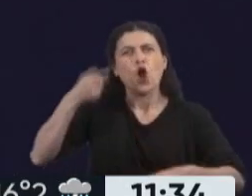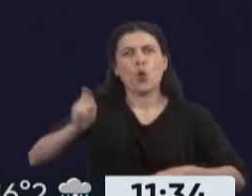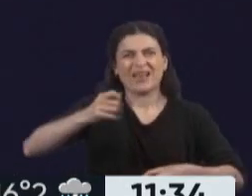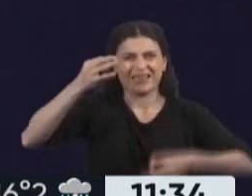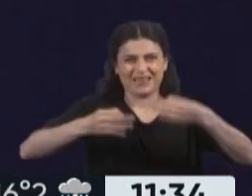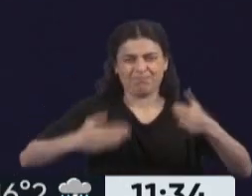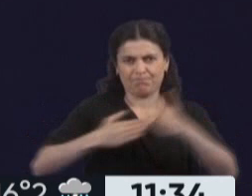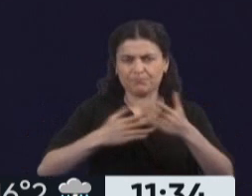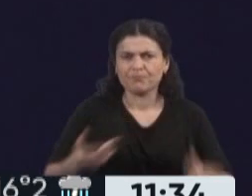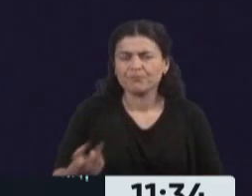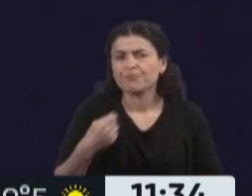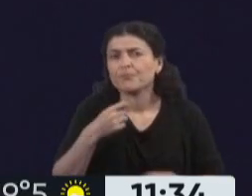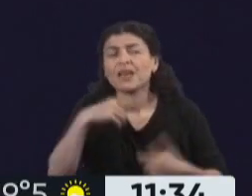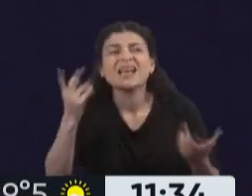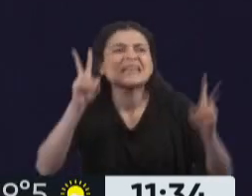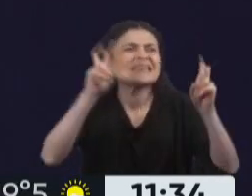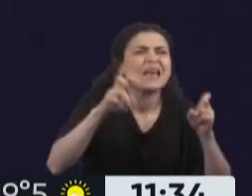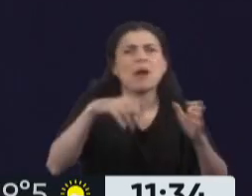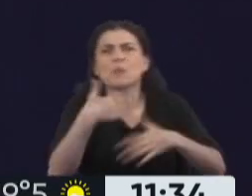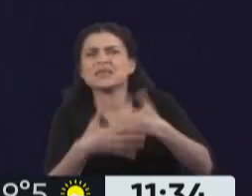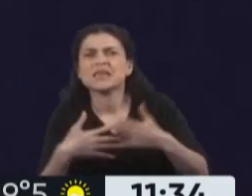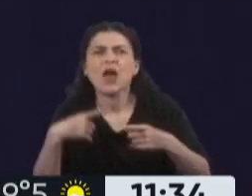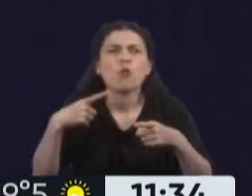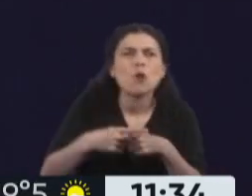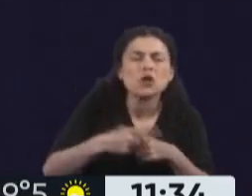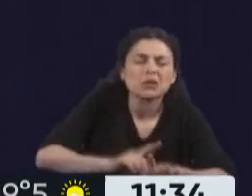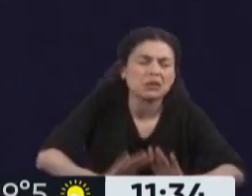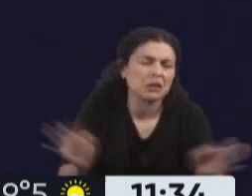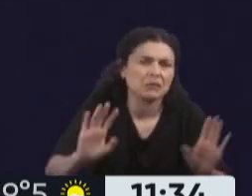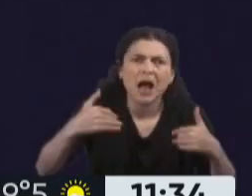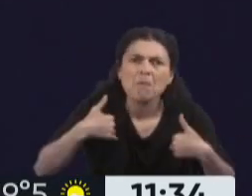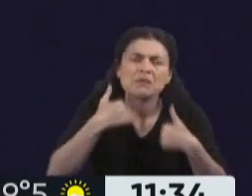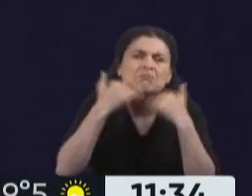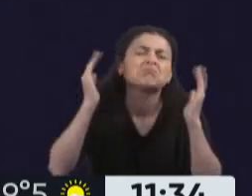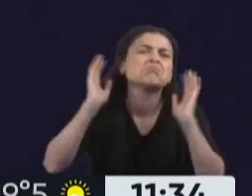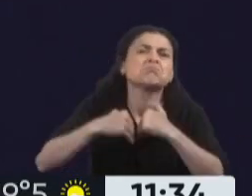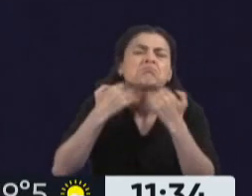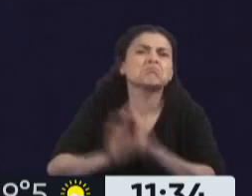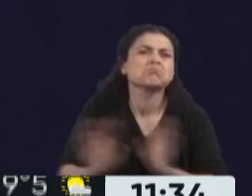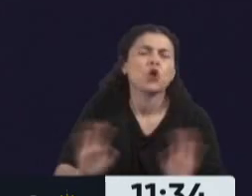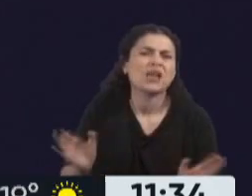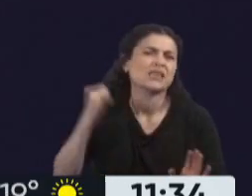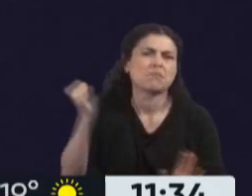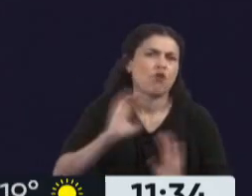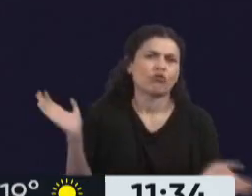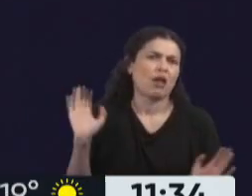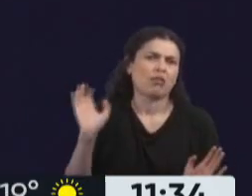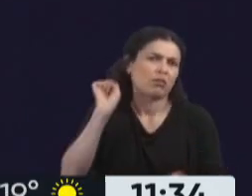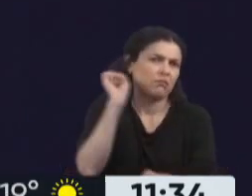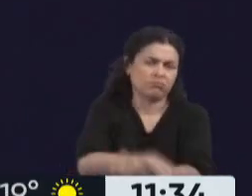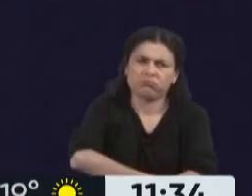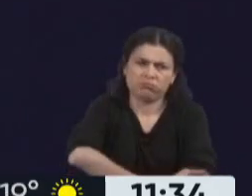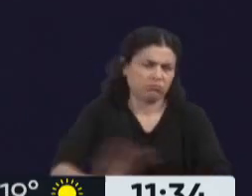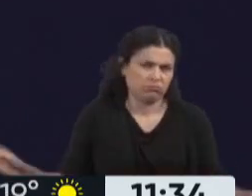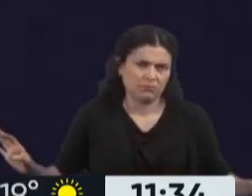Cualquier otra consideración política para nosotros es absolutamente irrelevante, así estén en la tapa de un diario un domingo, digo. O